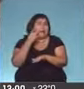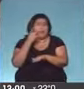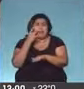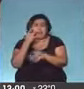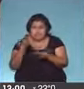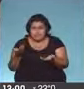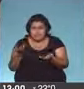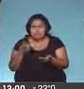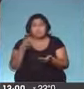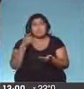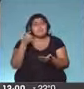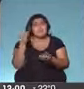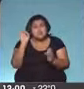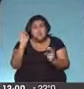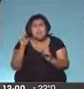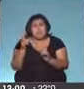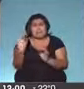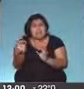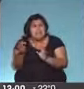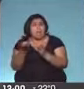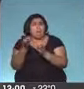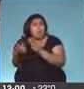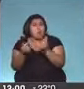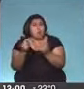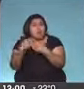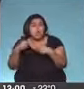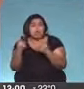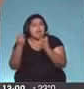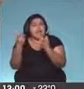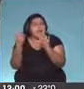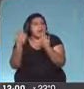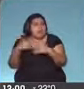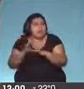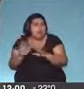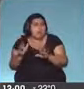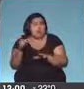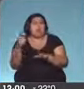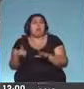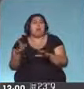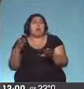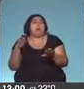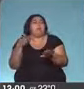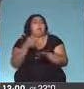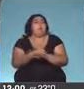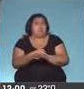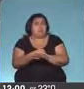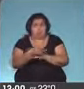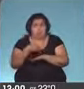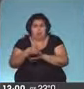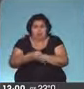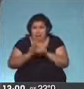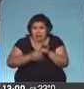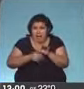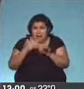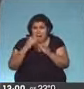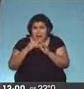son de necesidad y de utilidad, termina yendo a un supermercado que está a lo mejor a 2 kilómetros de la